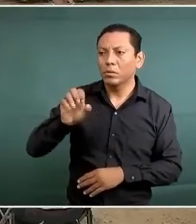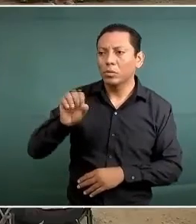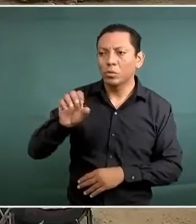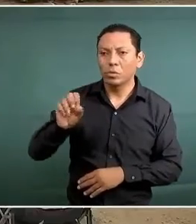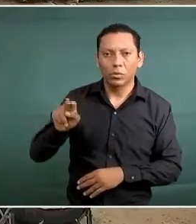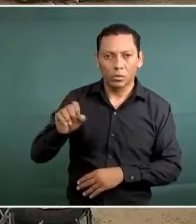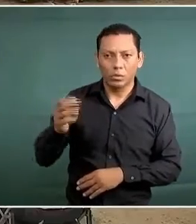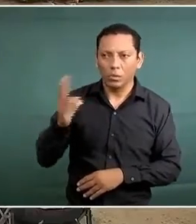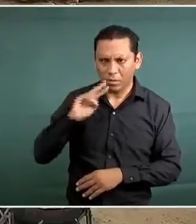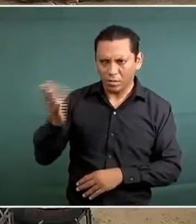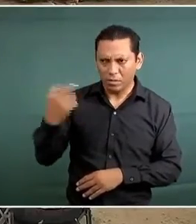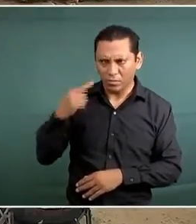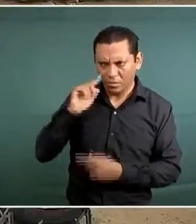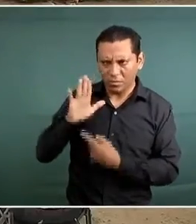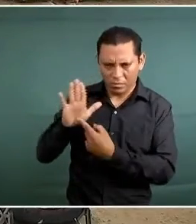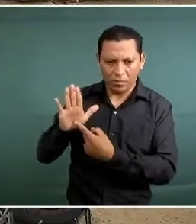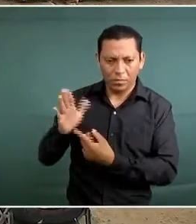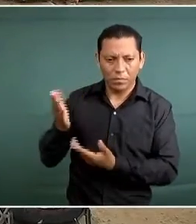si aparece